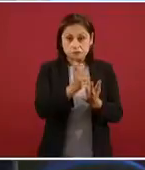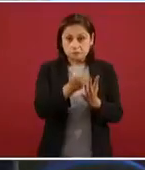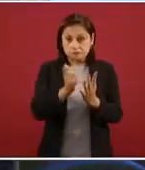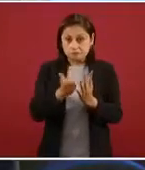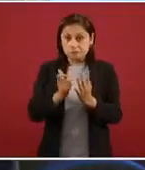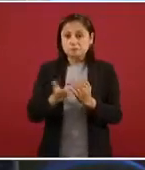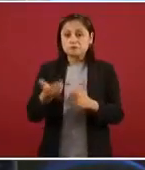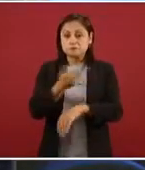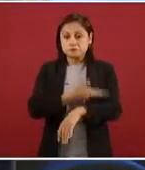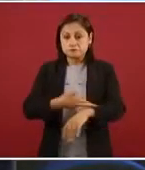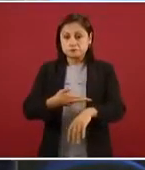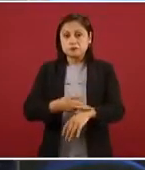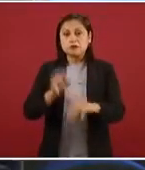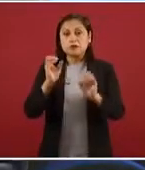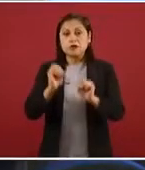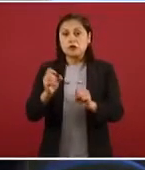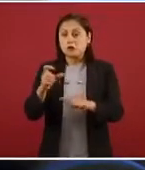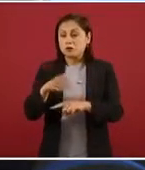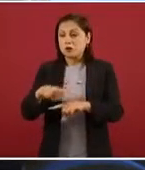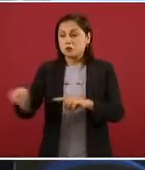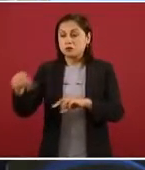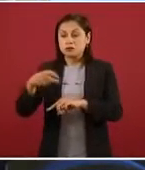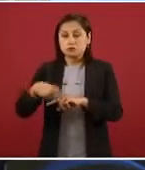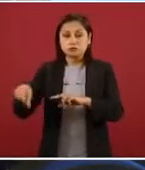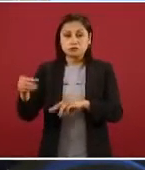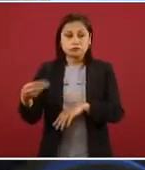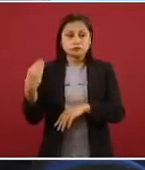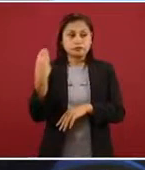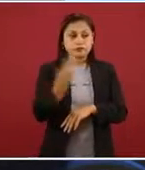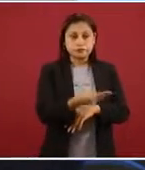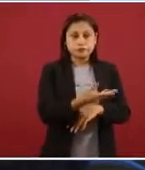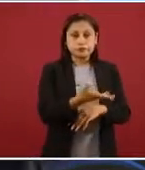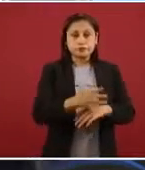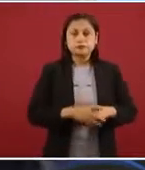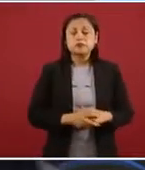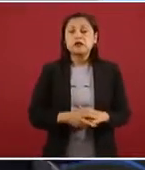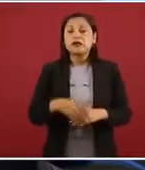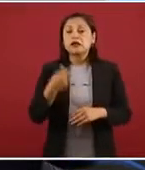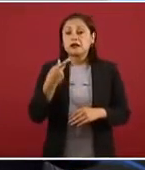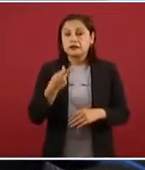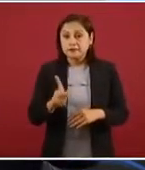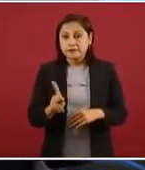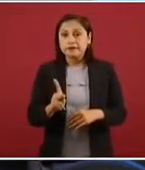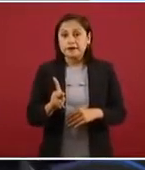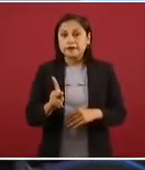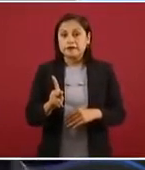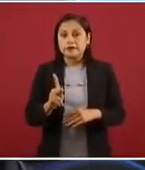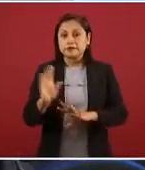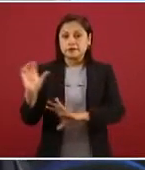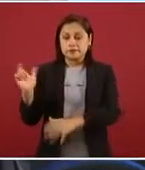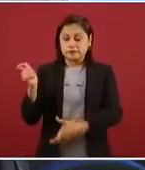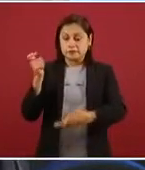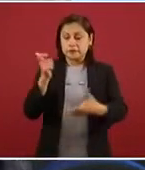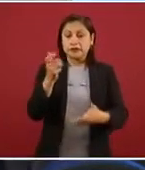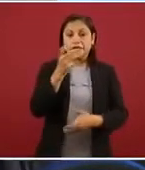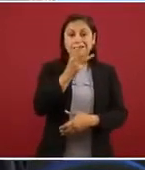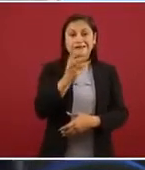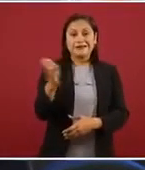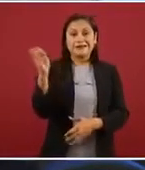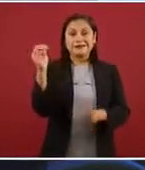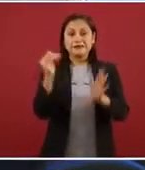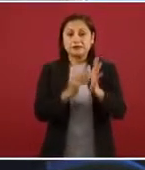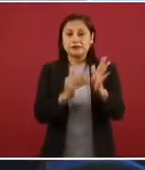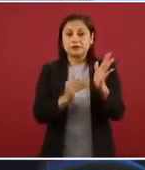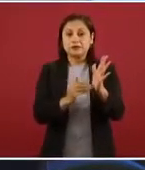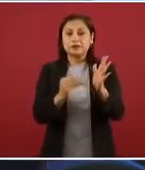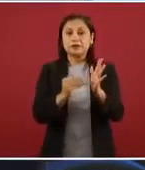O giro. Entonces, pero así estamos hablando de 300,000 millones o un poco más que